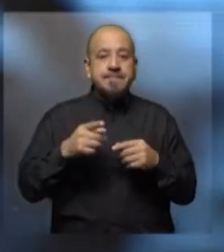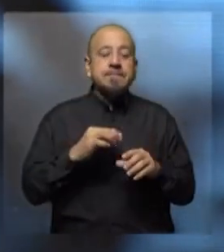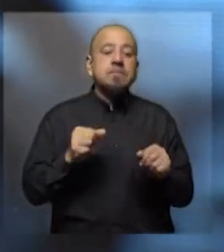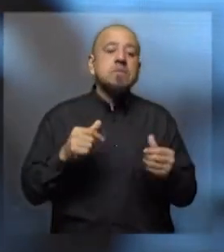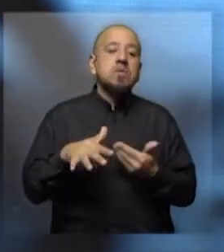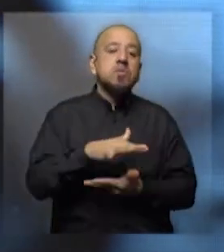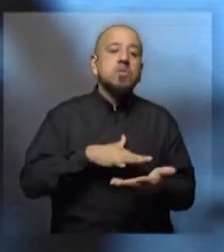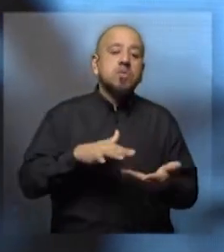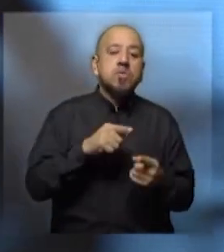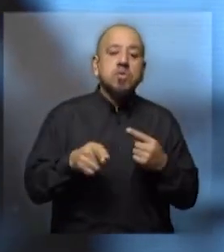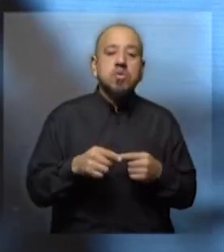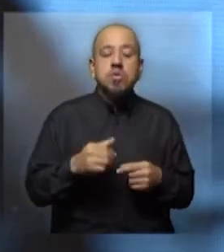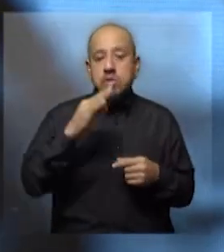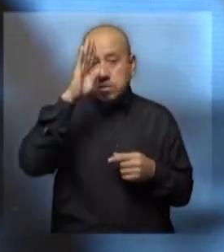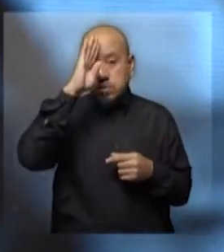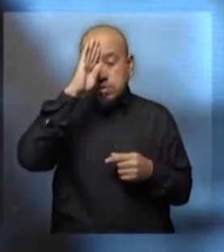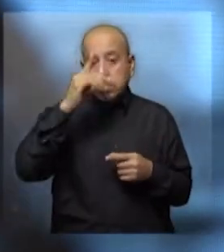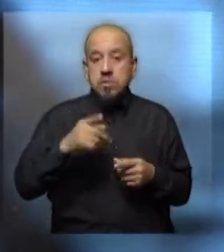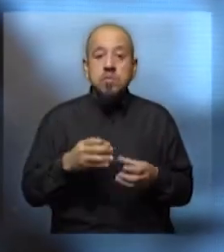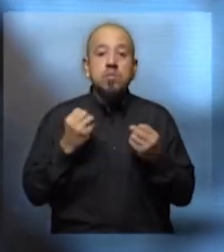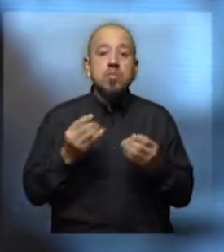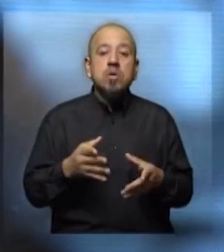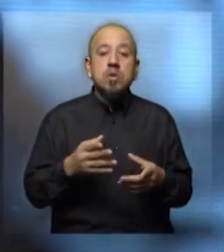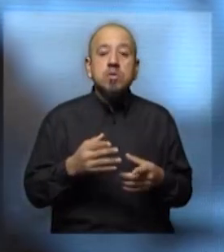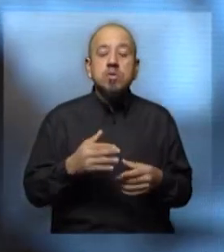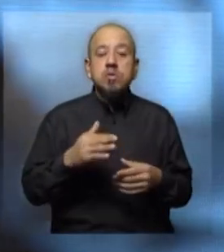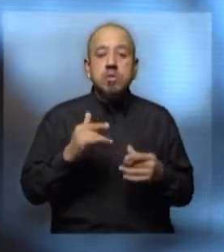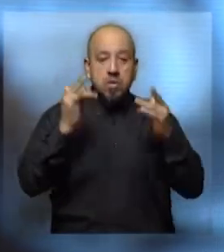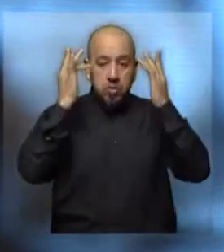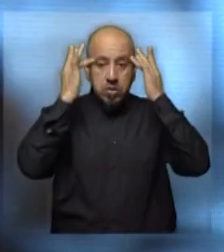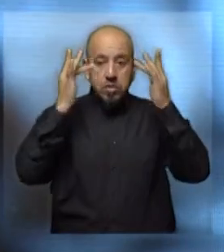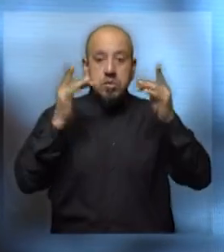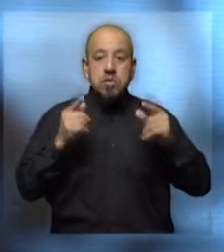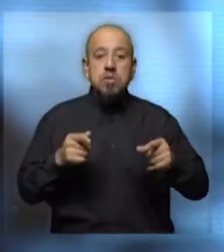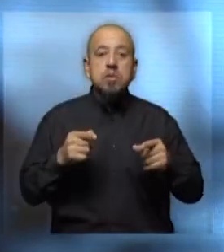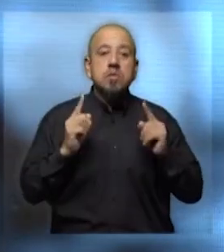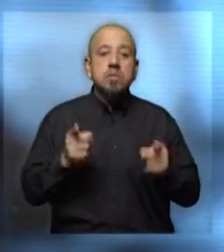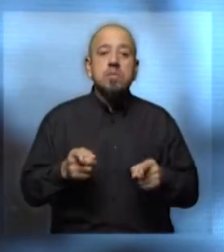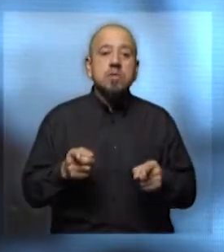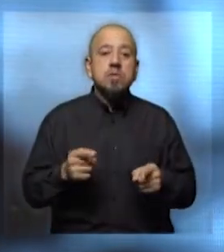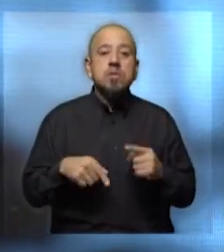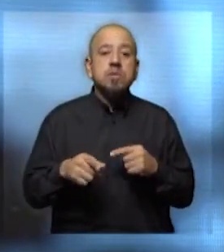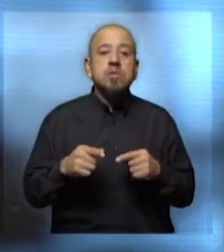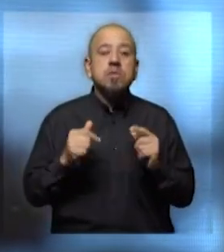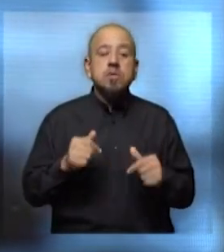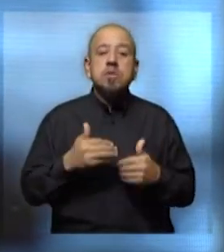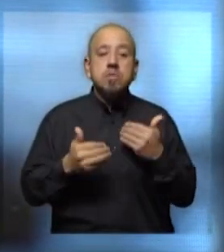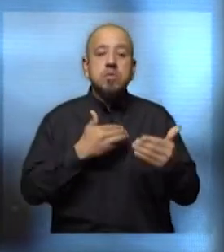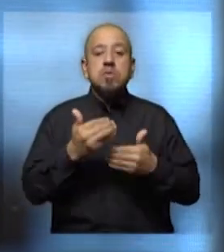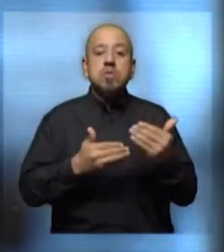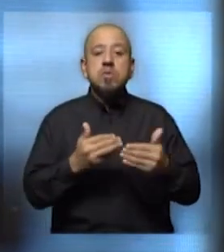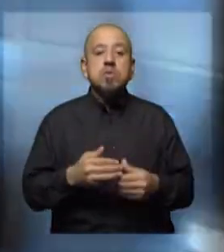situaciones y aprender de estas entonces por eso educar es también la posibilidad de acompañar estos procesos